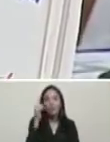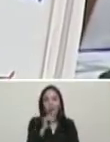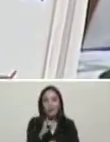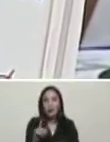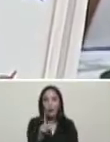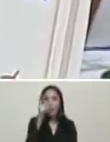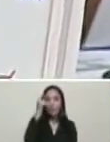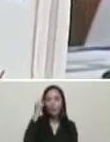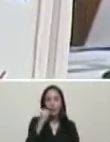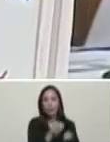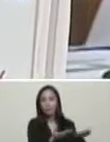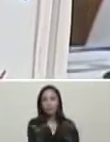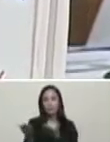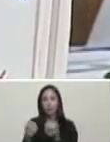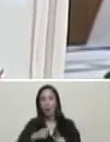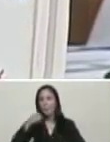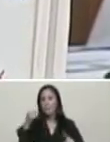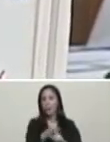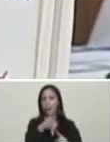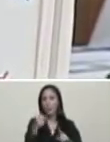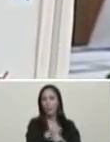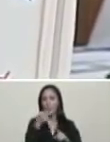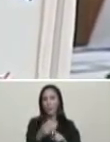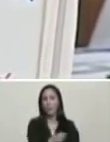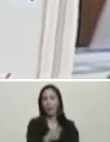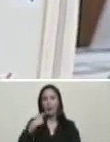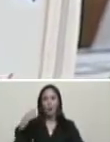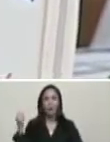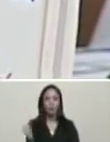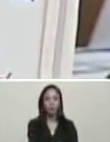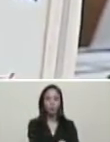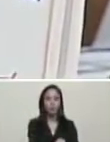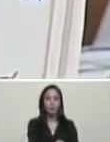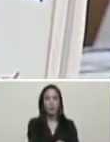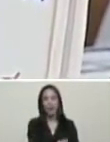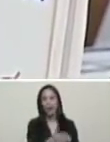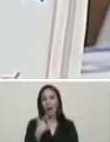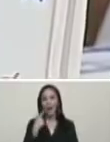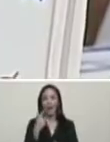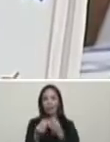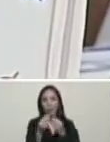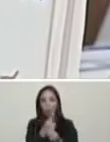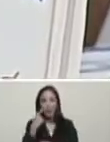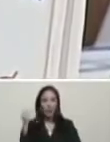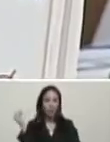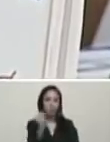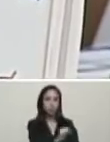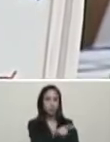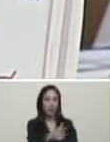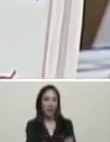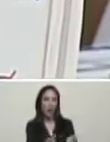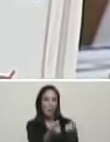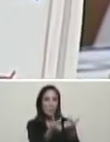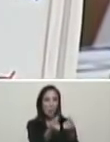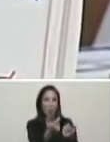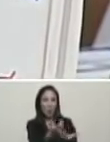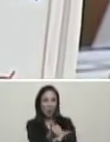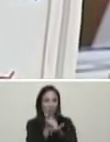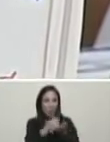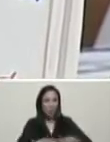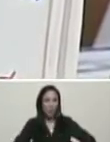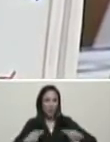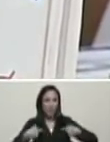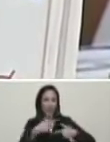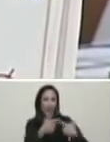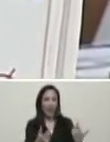le damos una pela y superamos ampliamente la comida podrida, las migajas que le ofrece la